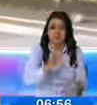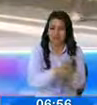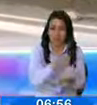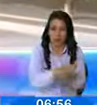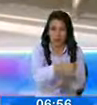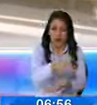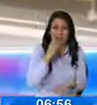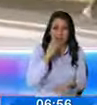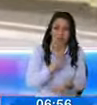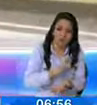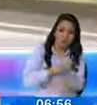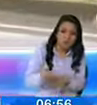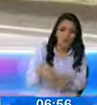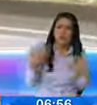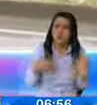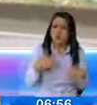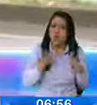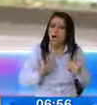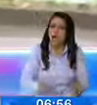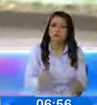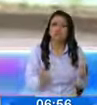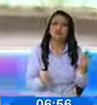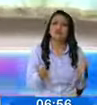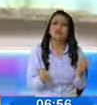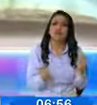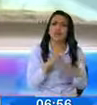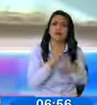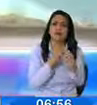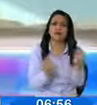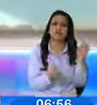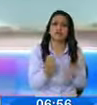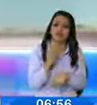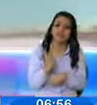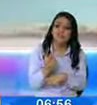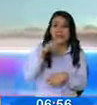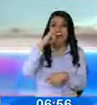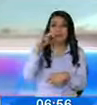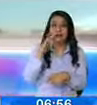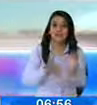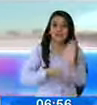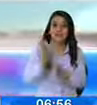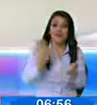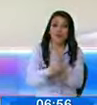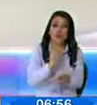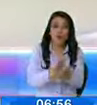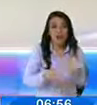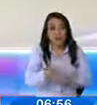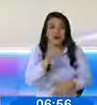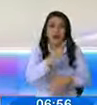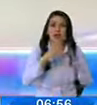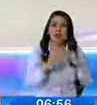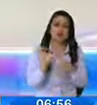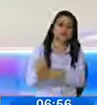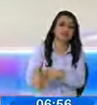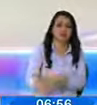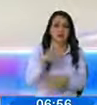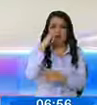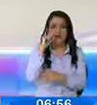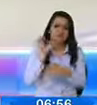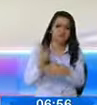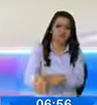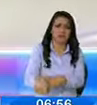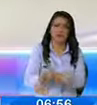dice que hay muchos choferes que ignoran a los niños que esperan ser transportados de sus hogares los que vienen de